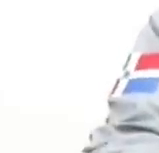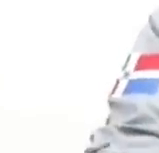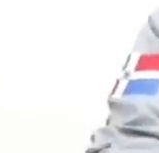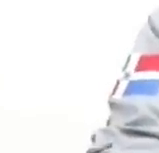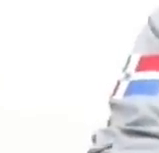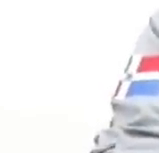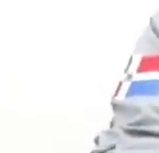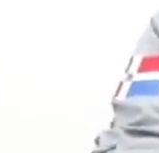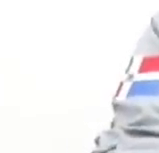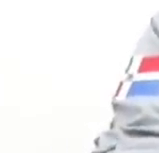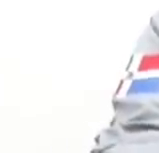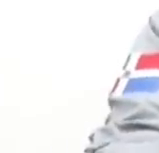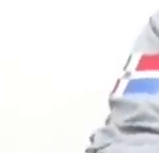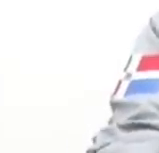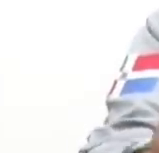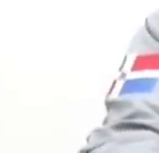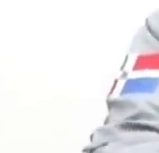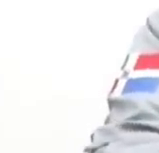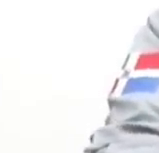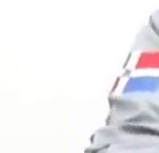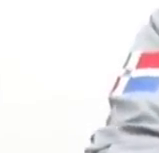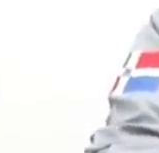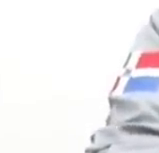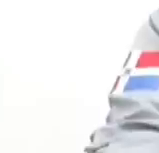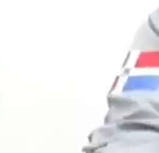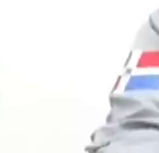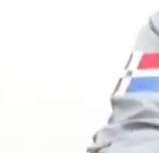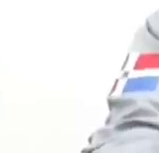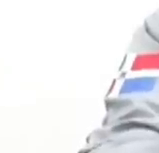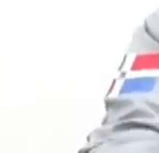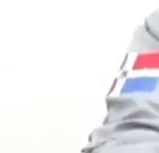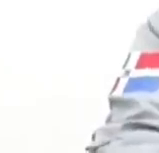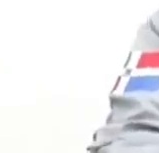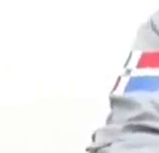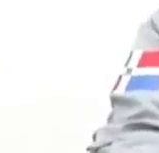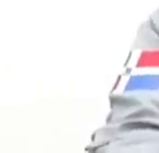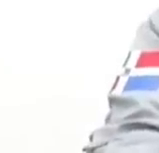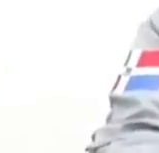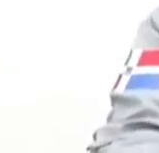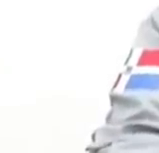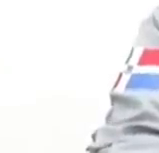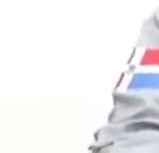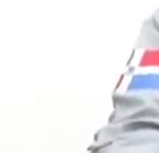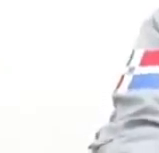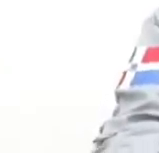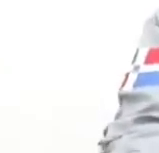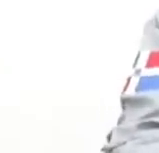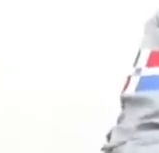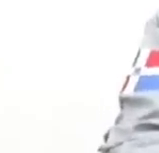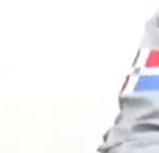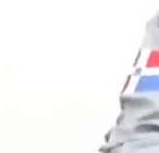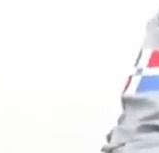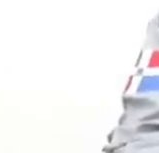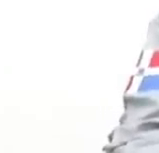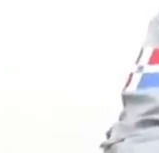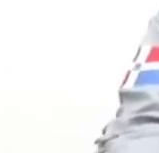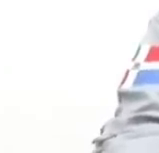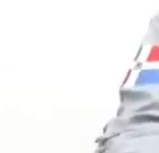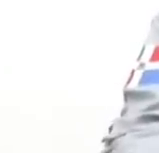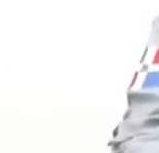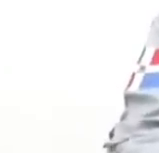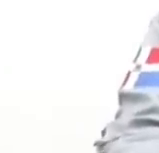hemos ido construyendo vulnerabilidad, porque la naturaleza no causa desastre, el hombre construye vulnerabilidad, y hay que tener que el